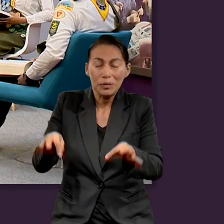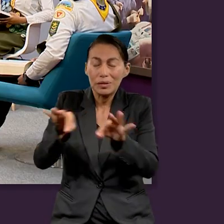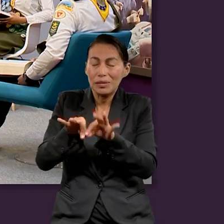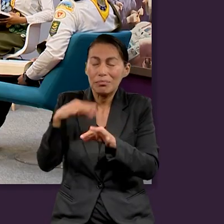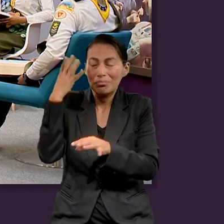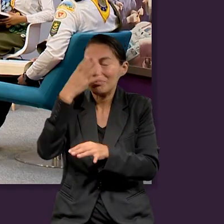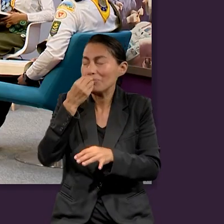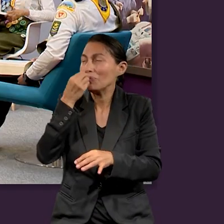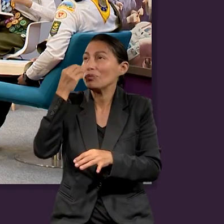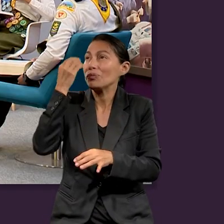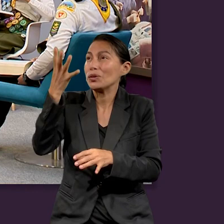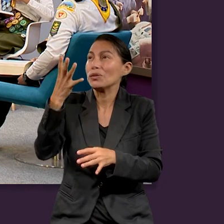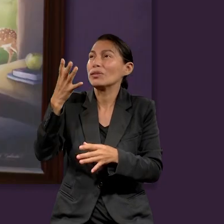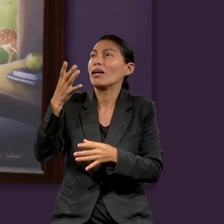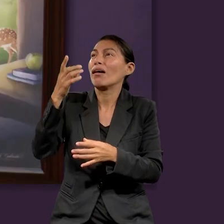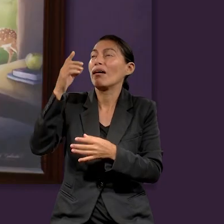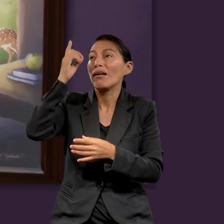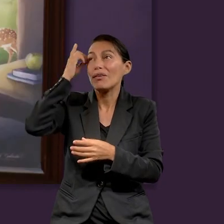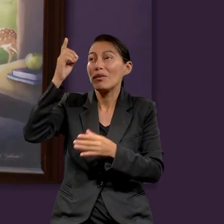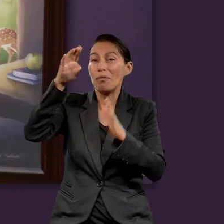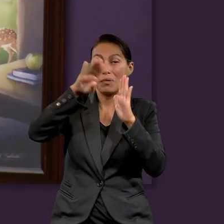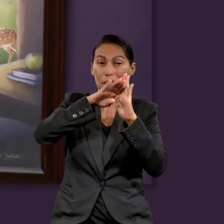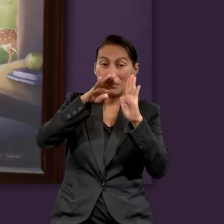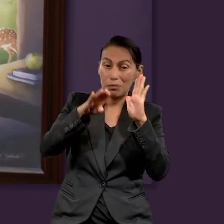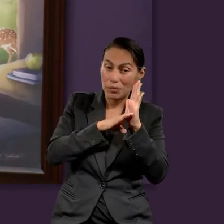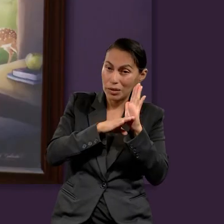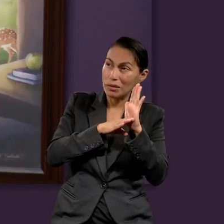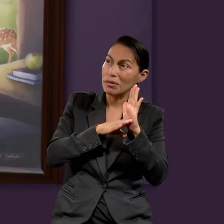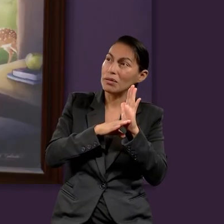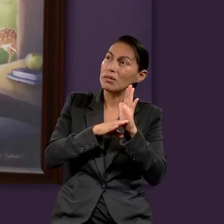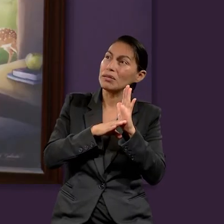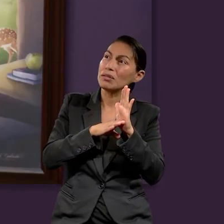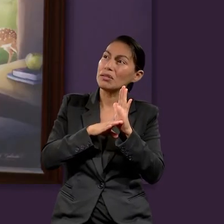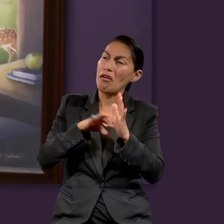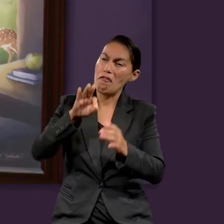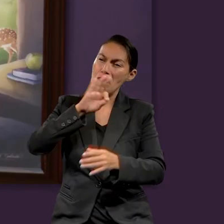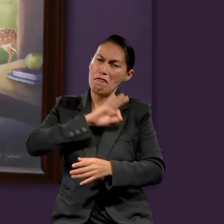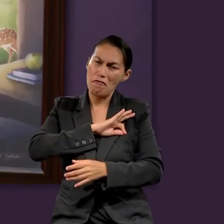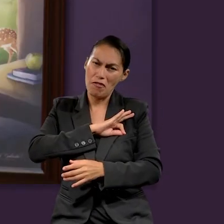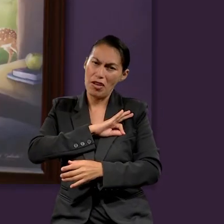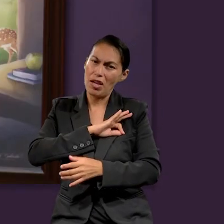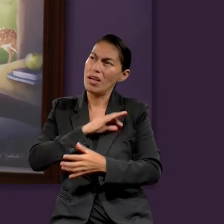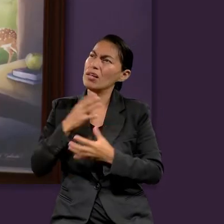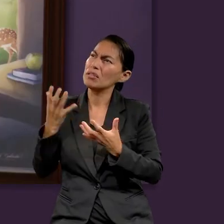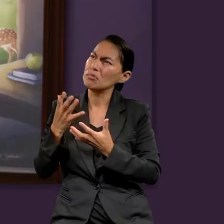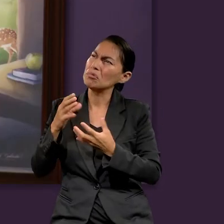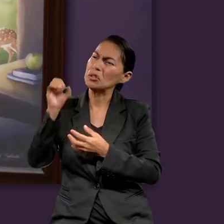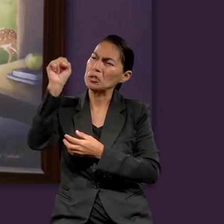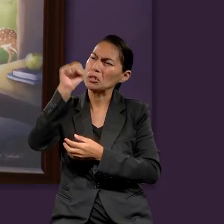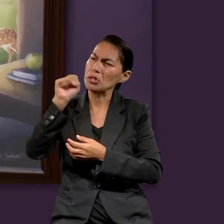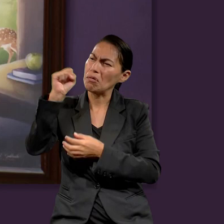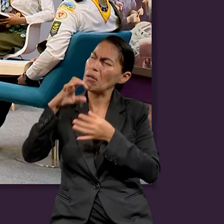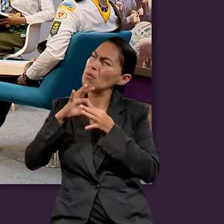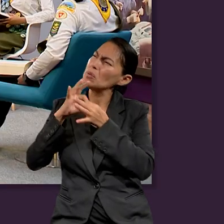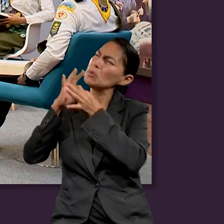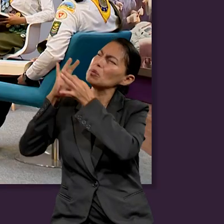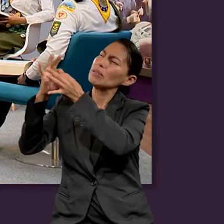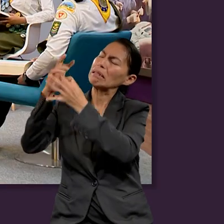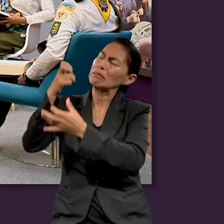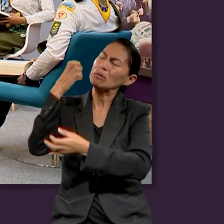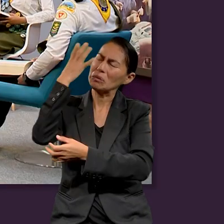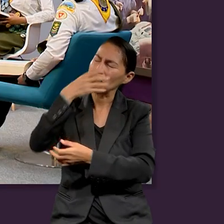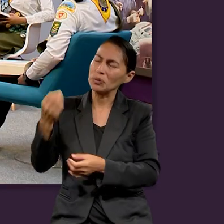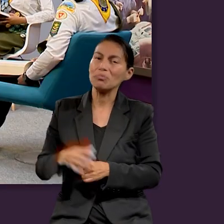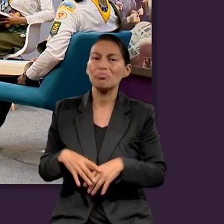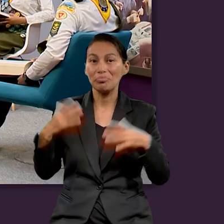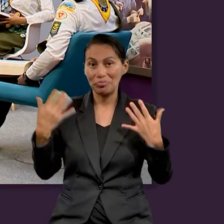sí es muy importante y muy bonito la verdad que él nos haya dejado esa marca y que nosotras la podamos seguir hasta el día de hoy Muchas gracias